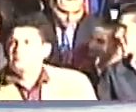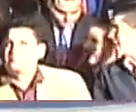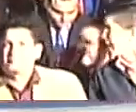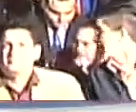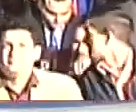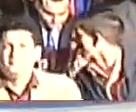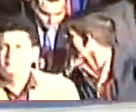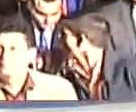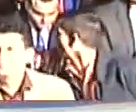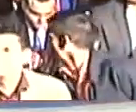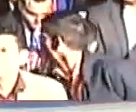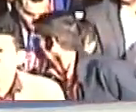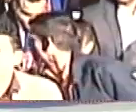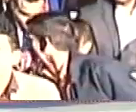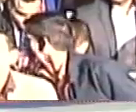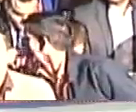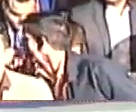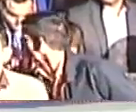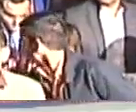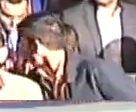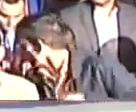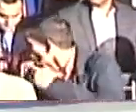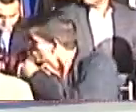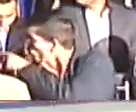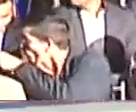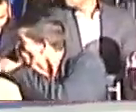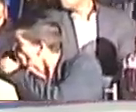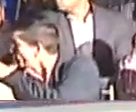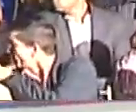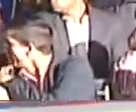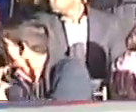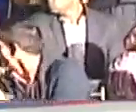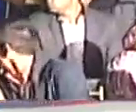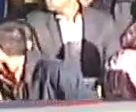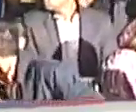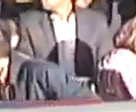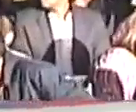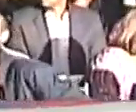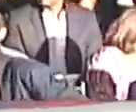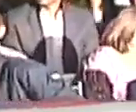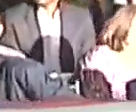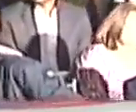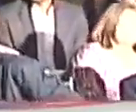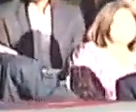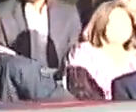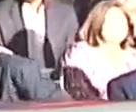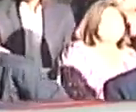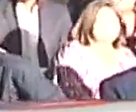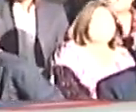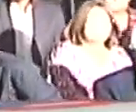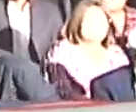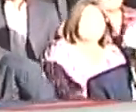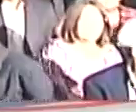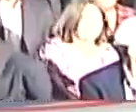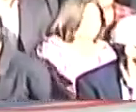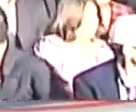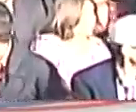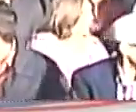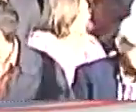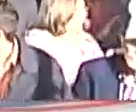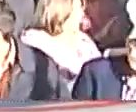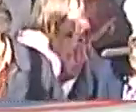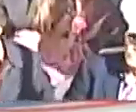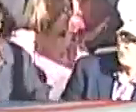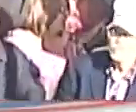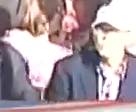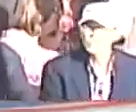y recorrer las calles de la entidad. De inmediato, escuchemos Buenas al presidente. Noches, queridos compatriotas de Carabobo.